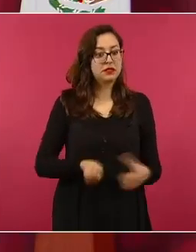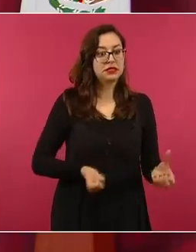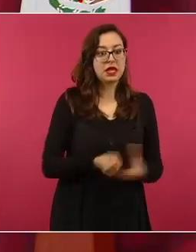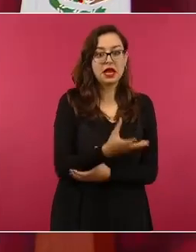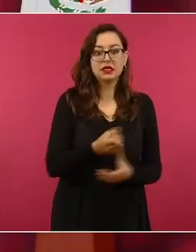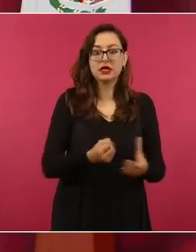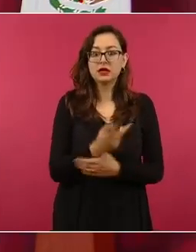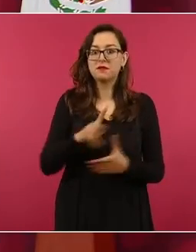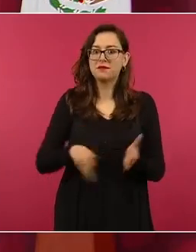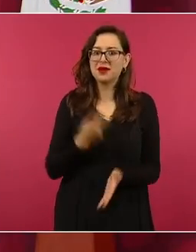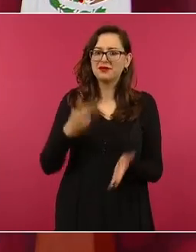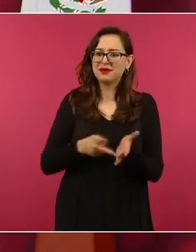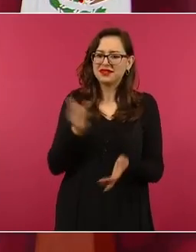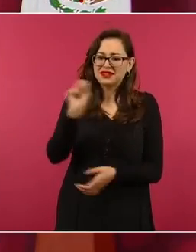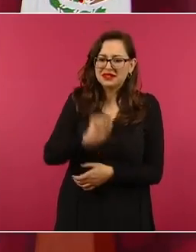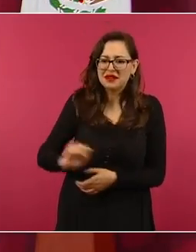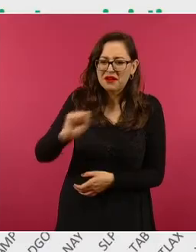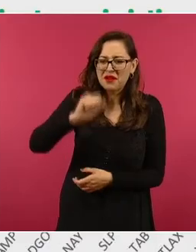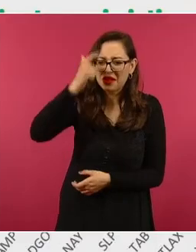frecuente.